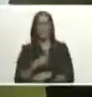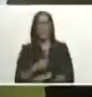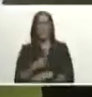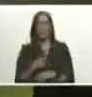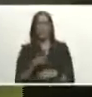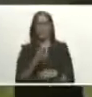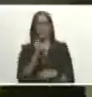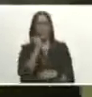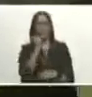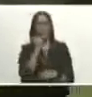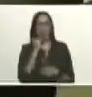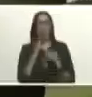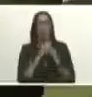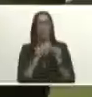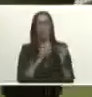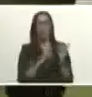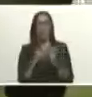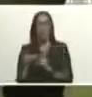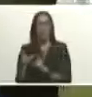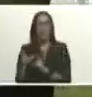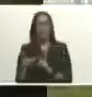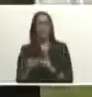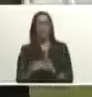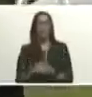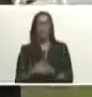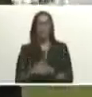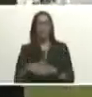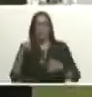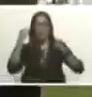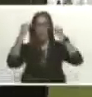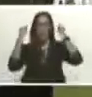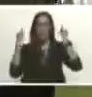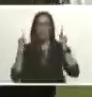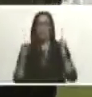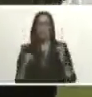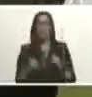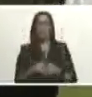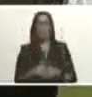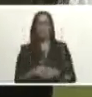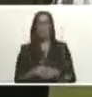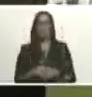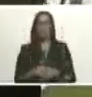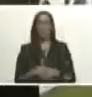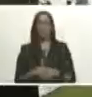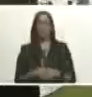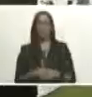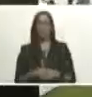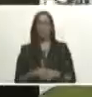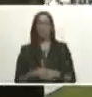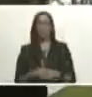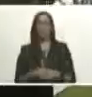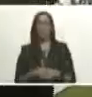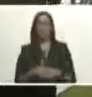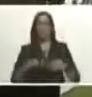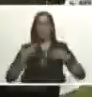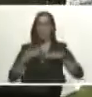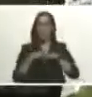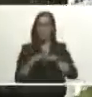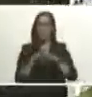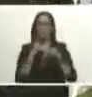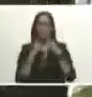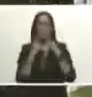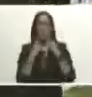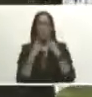manifestaciones. Todo preparado en la onda de Tobar, en la onda de las revoluciones de colores, en el manual de